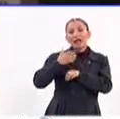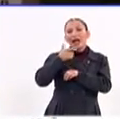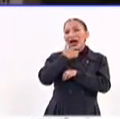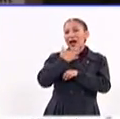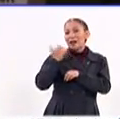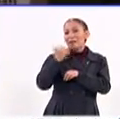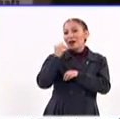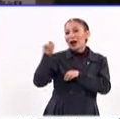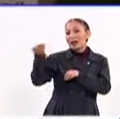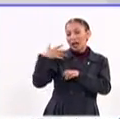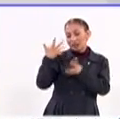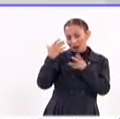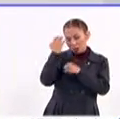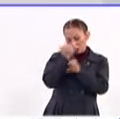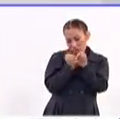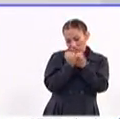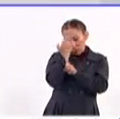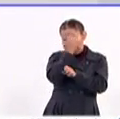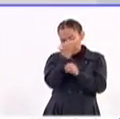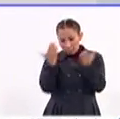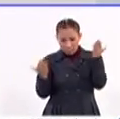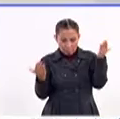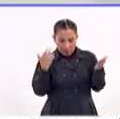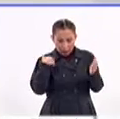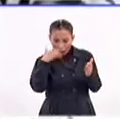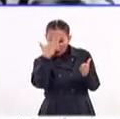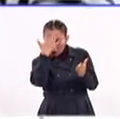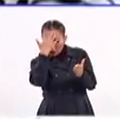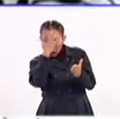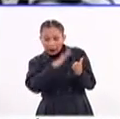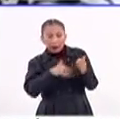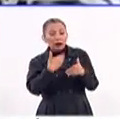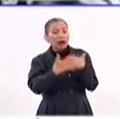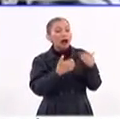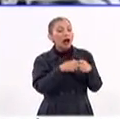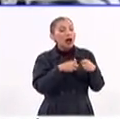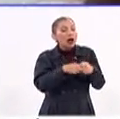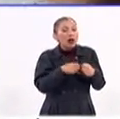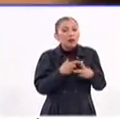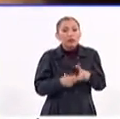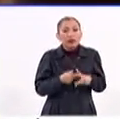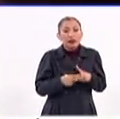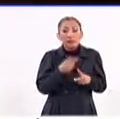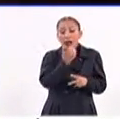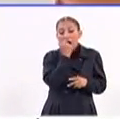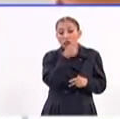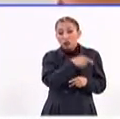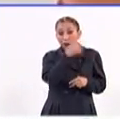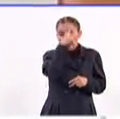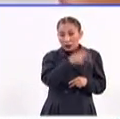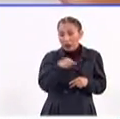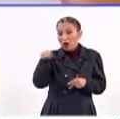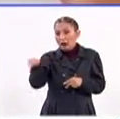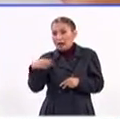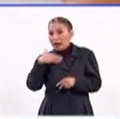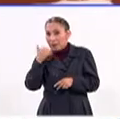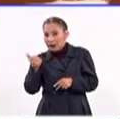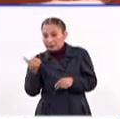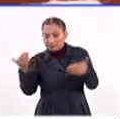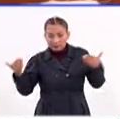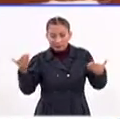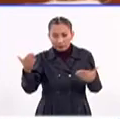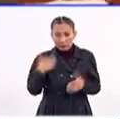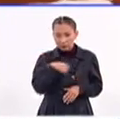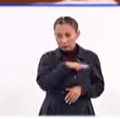en Alemania, realizaron un estudio comparativo para conocer la tendencia de ansiedad matemática entre estudiantes mexicanos y alemanes.